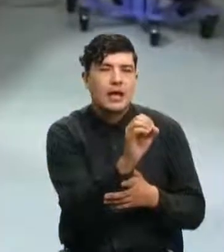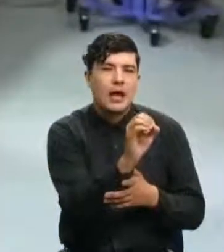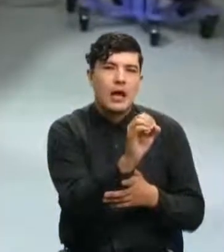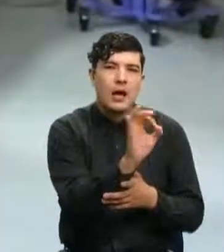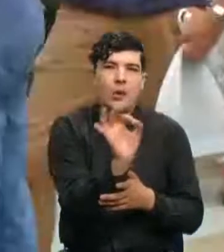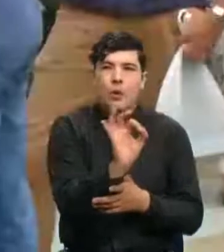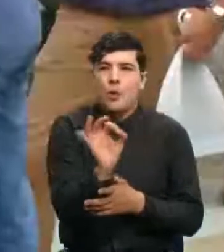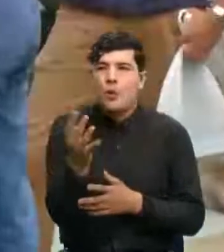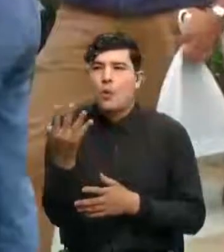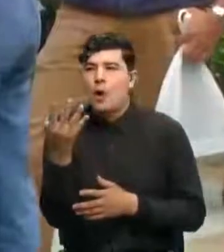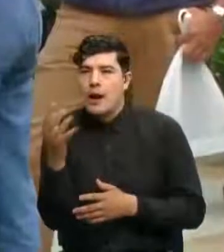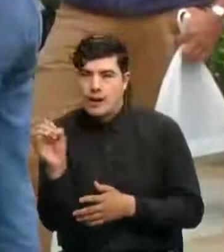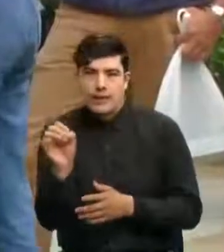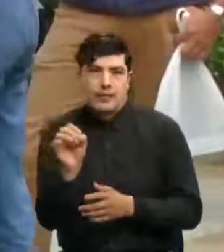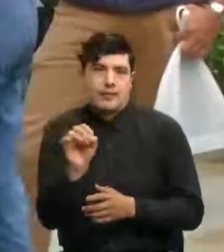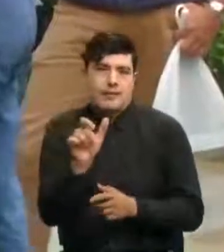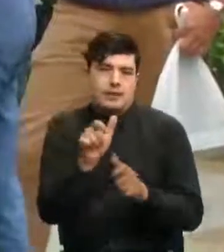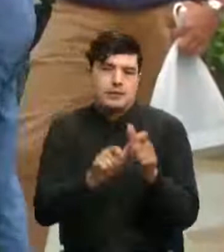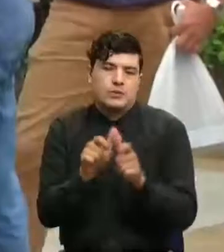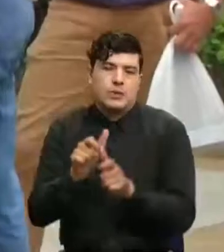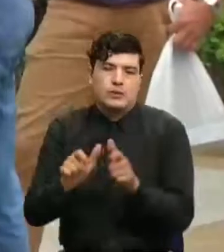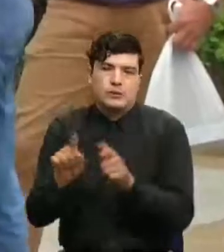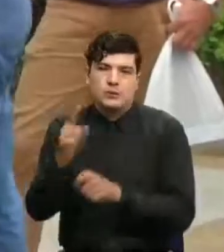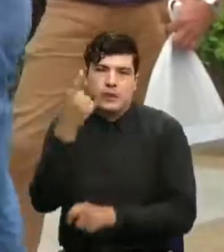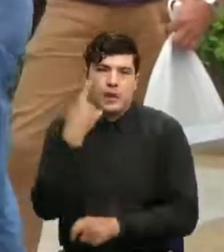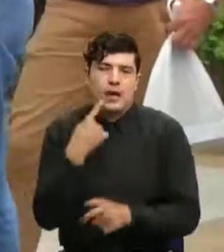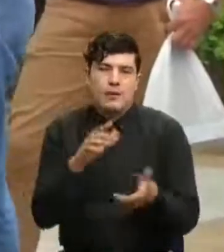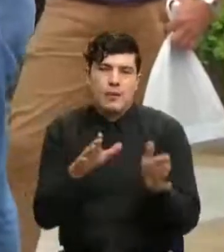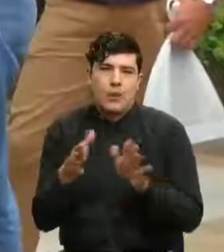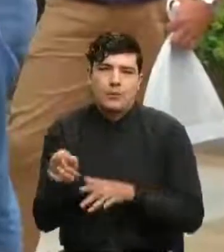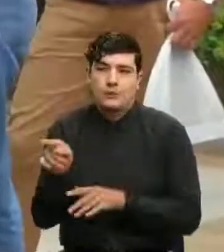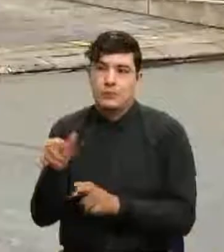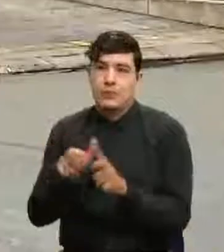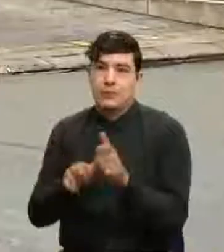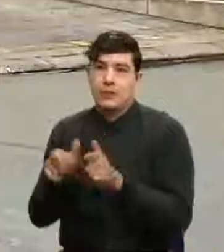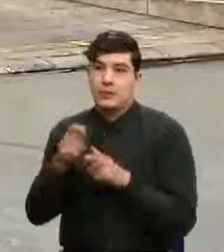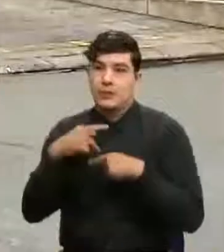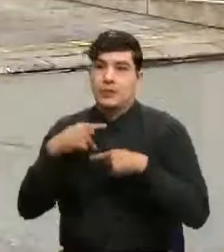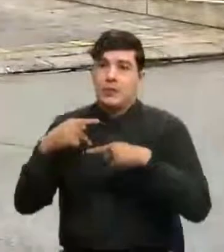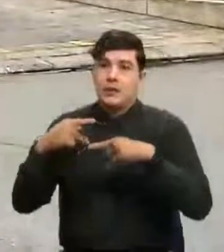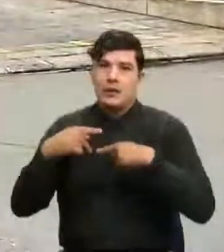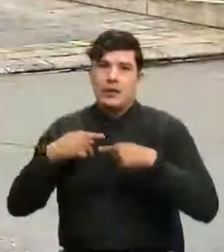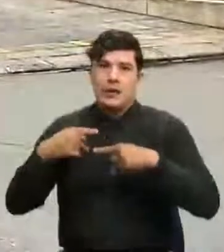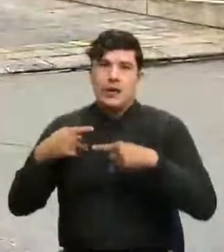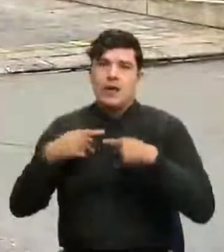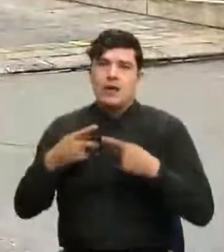ahogados, tratando de buscar oxígeno y sin poder recibir atención médica.